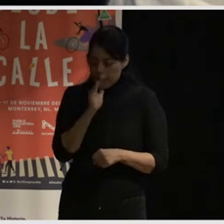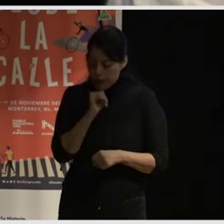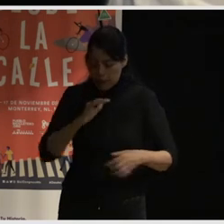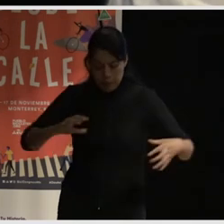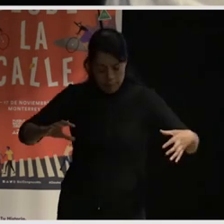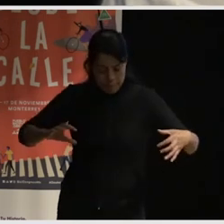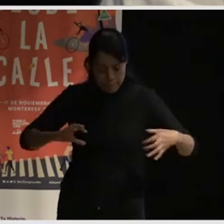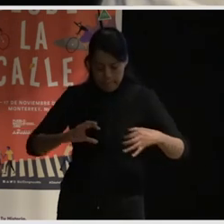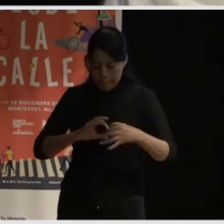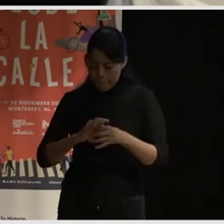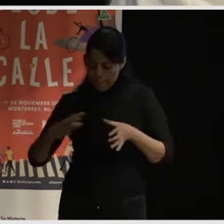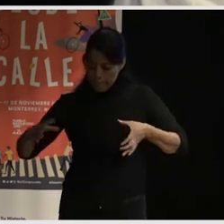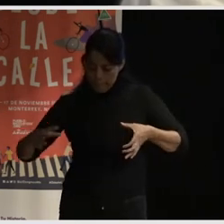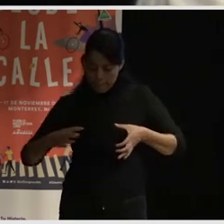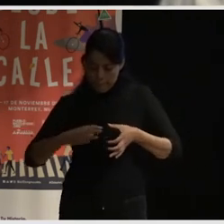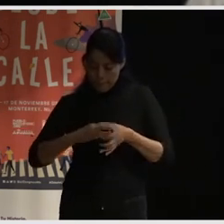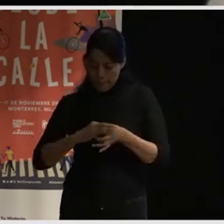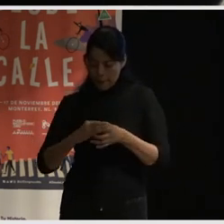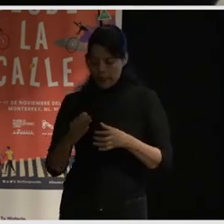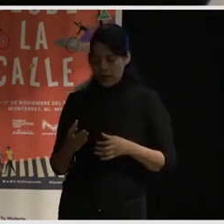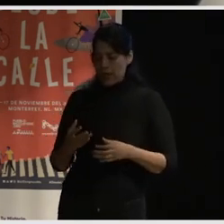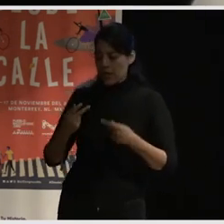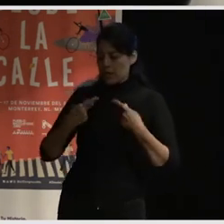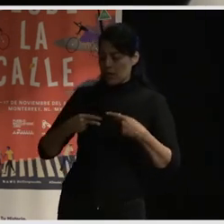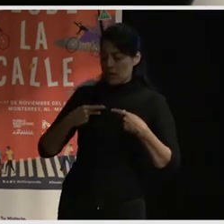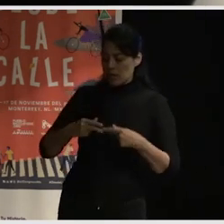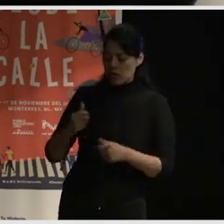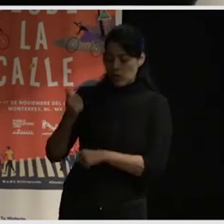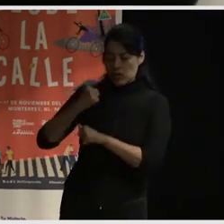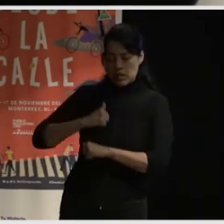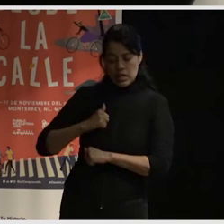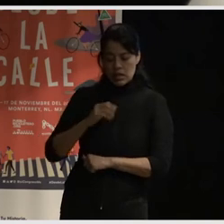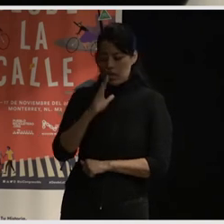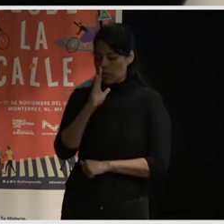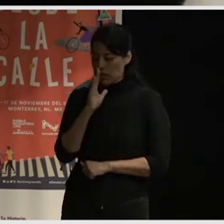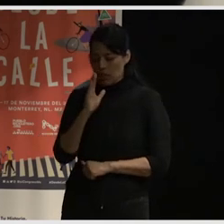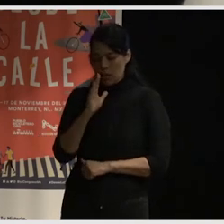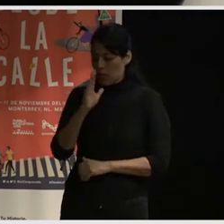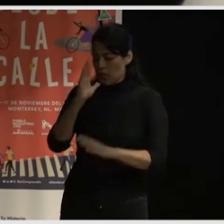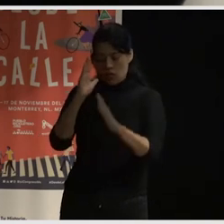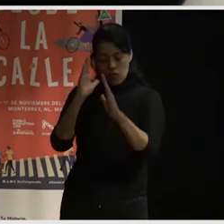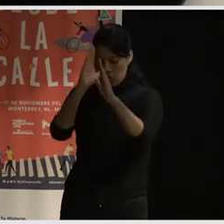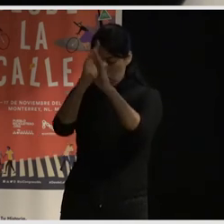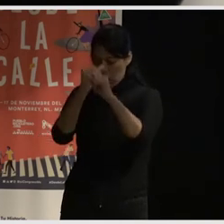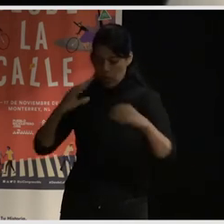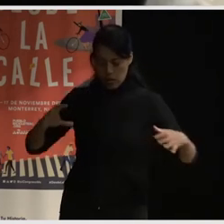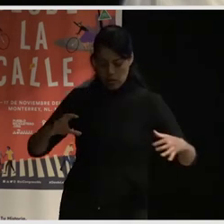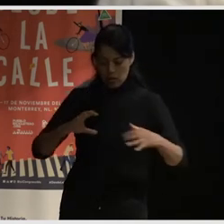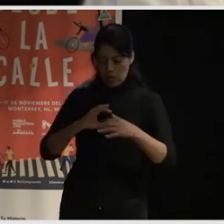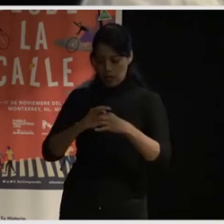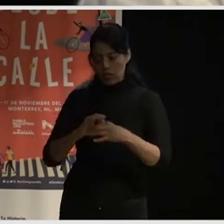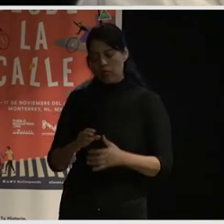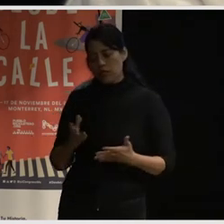diferentes actores para acordar un un índice de esa naturaleza y y